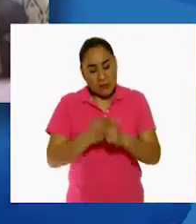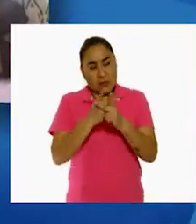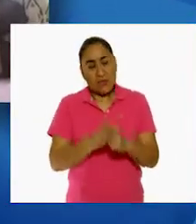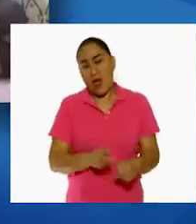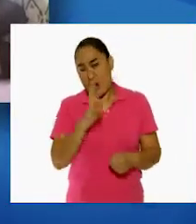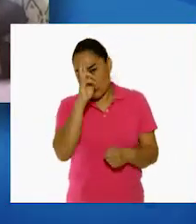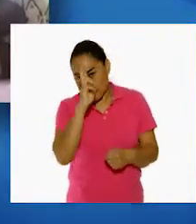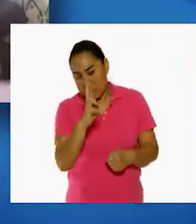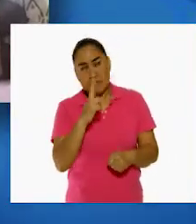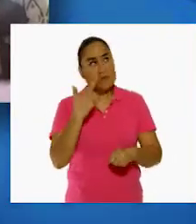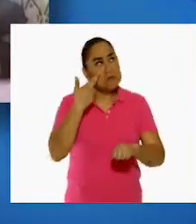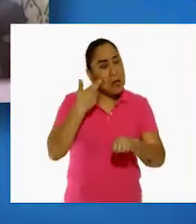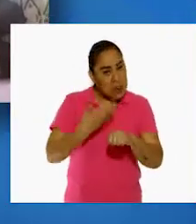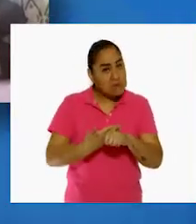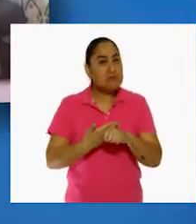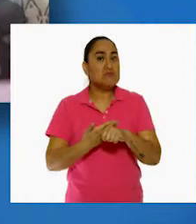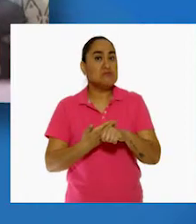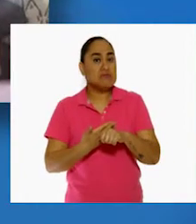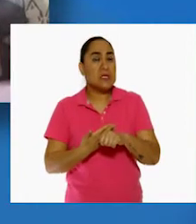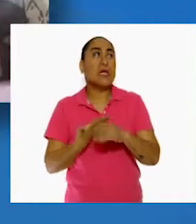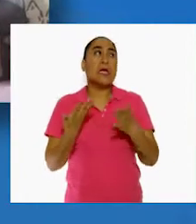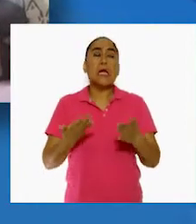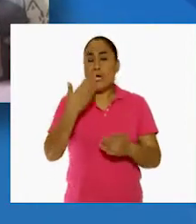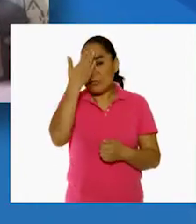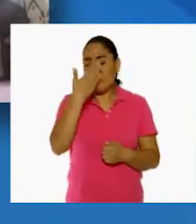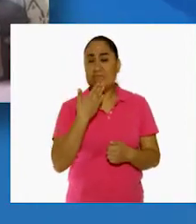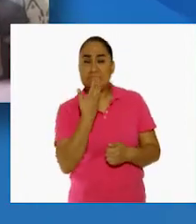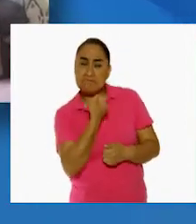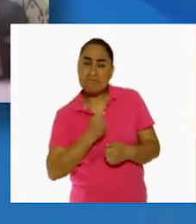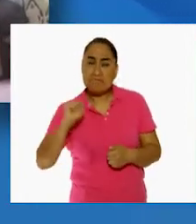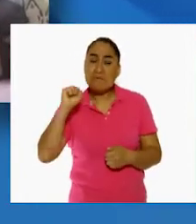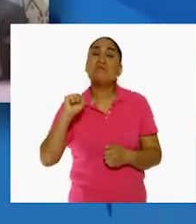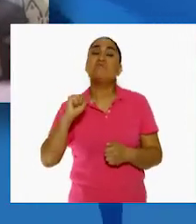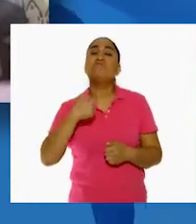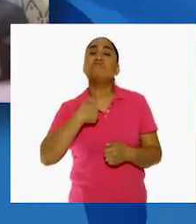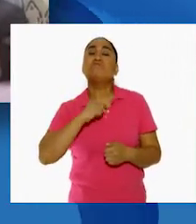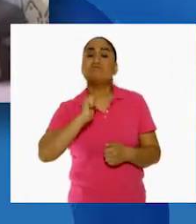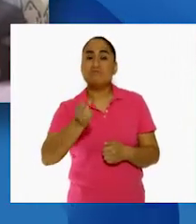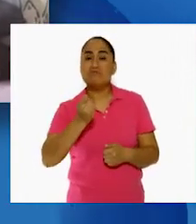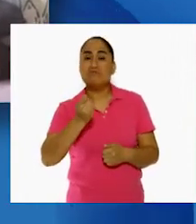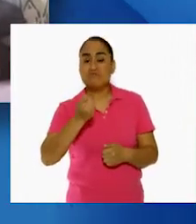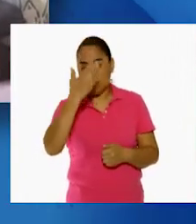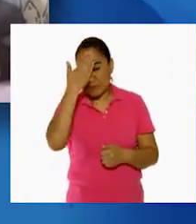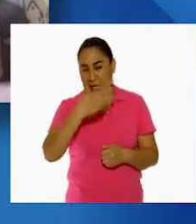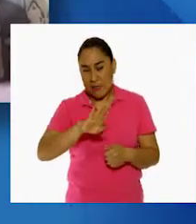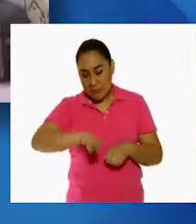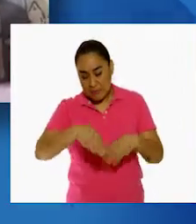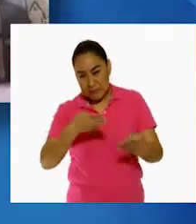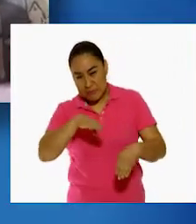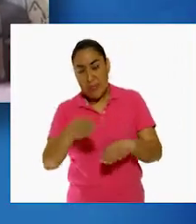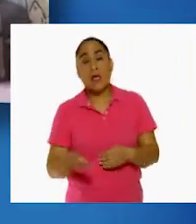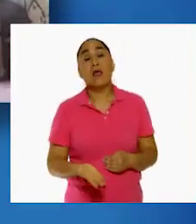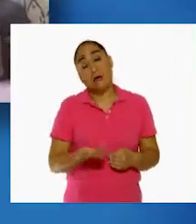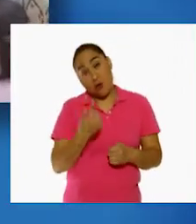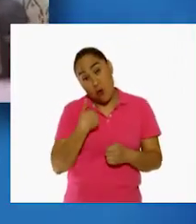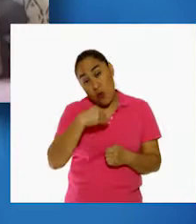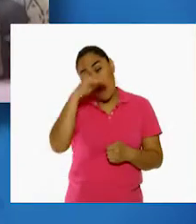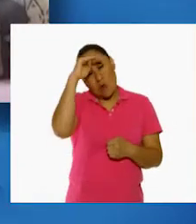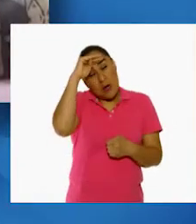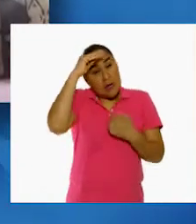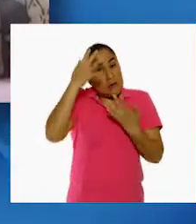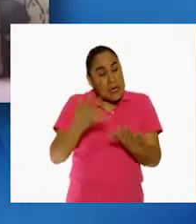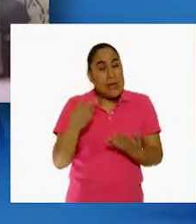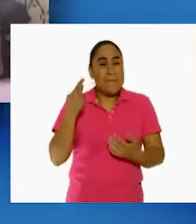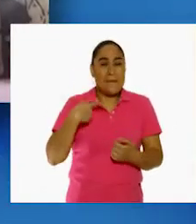y responsabilidad. Y como habilidades empatía y memoria. Pienso que para que las personas